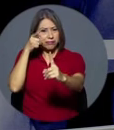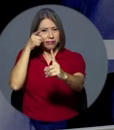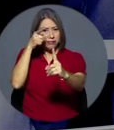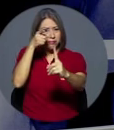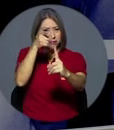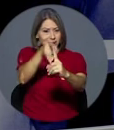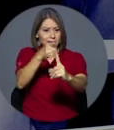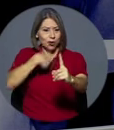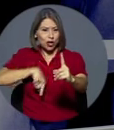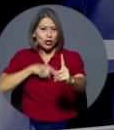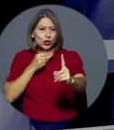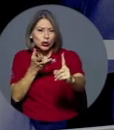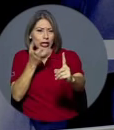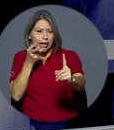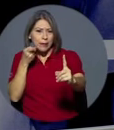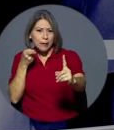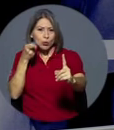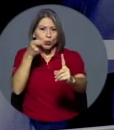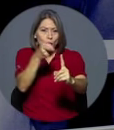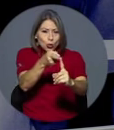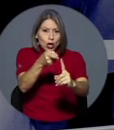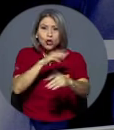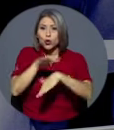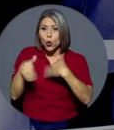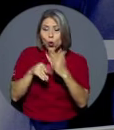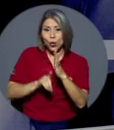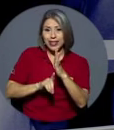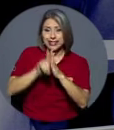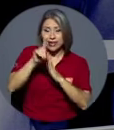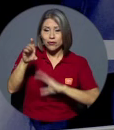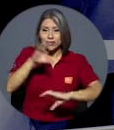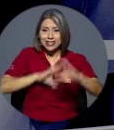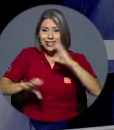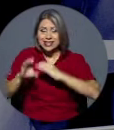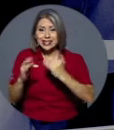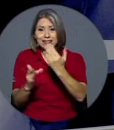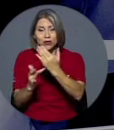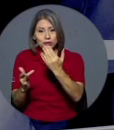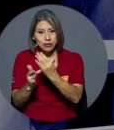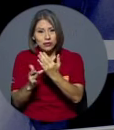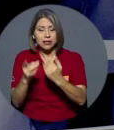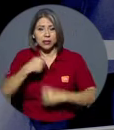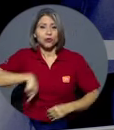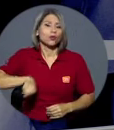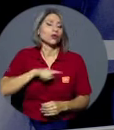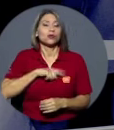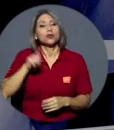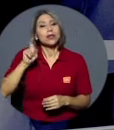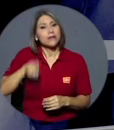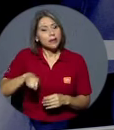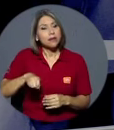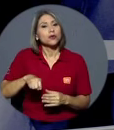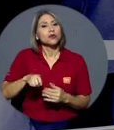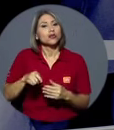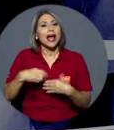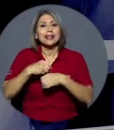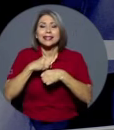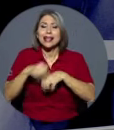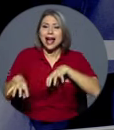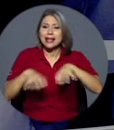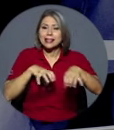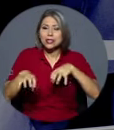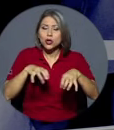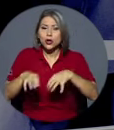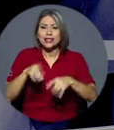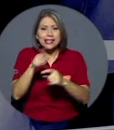ser nuestro norte, y cómo todo ese desarrollo científico, técnico, insumos, lo tenemos que llevar y plasmar en acciones